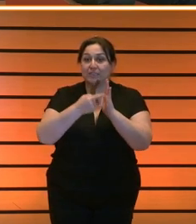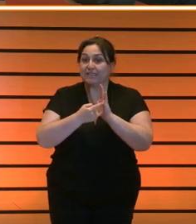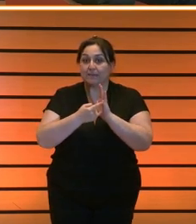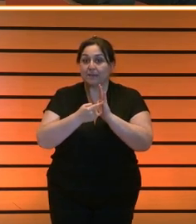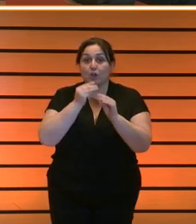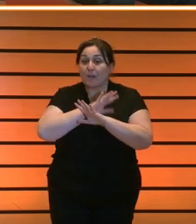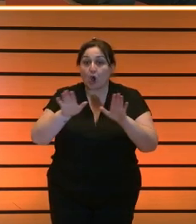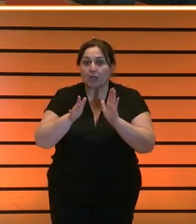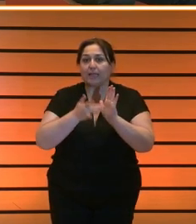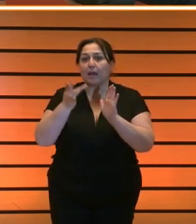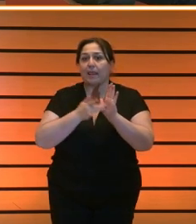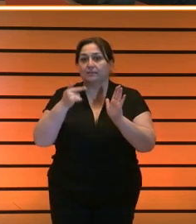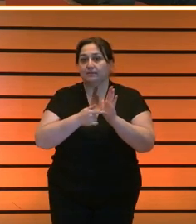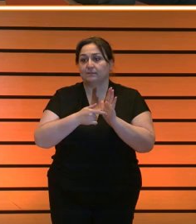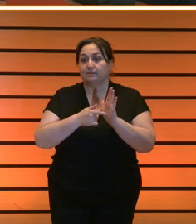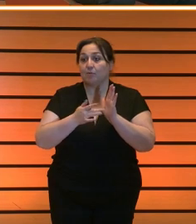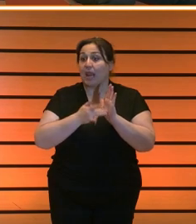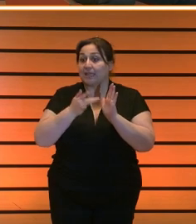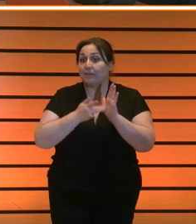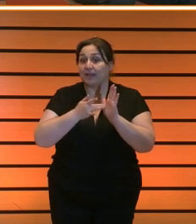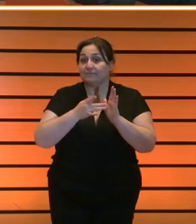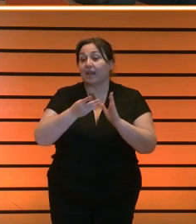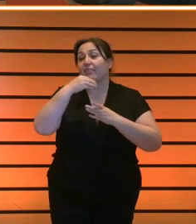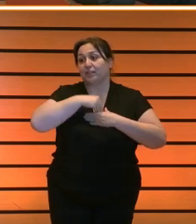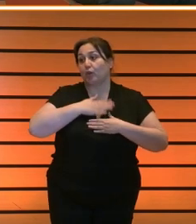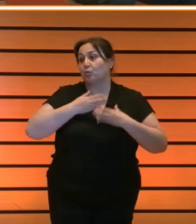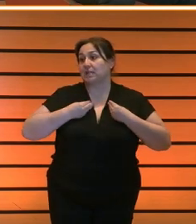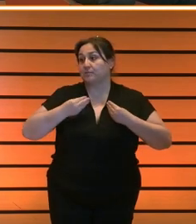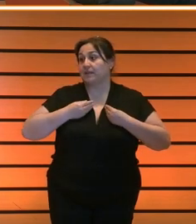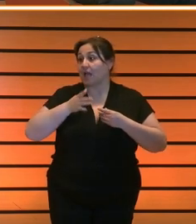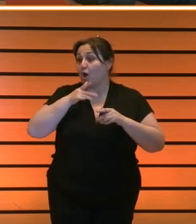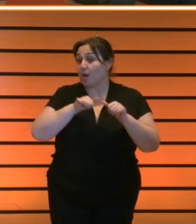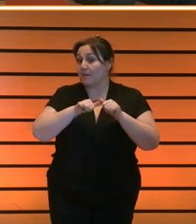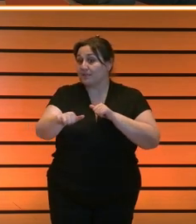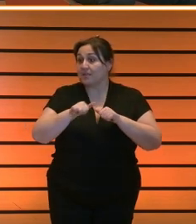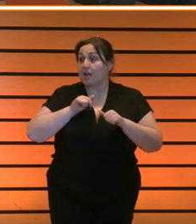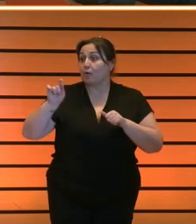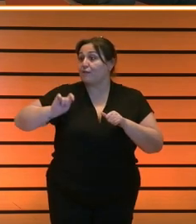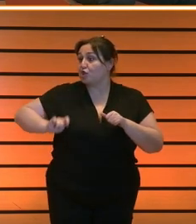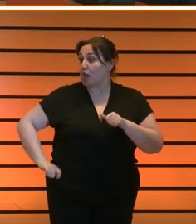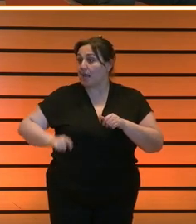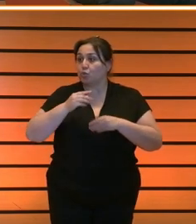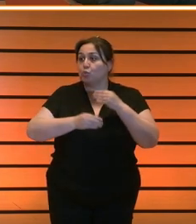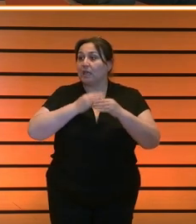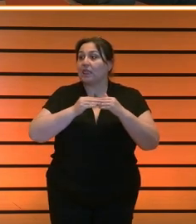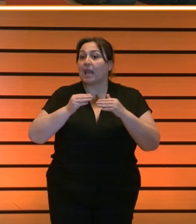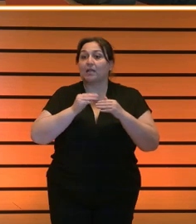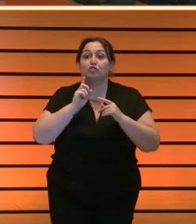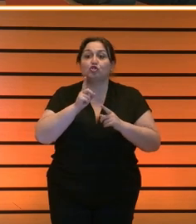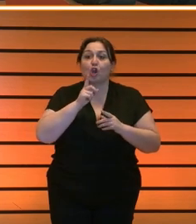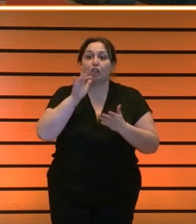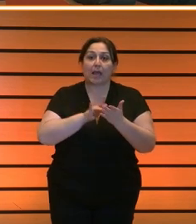lo más barato son las tablet pues las tablets estarán nuestras vidas Los profesionales empezarán a utilizar solo Tablet y los usuarios también